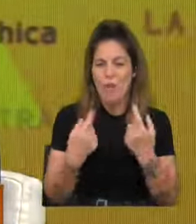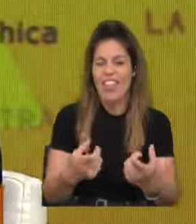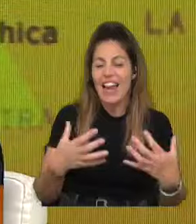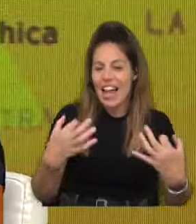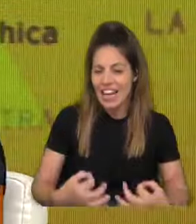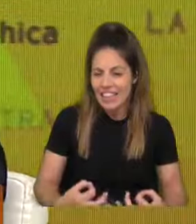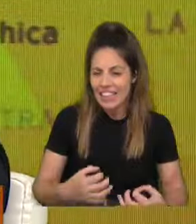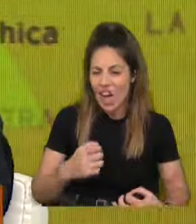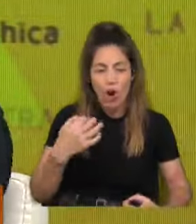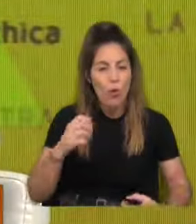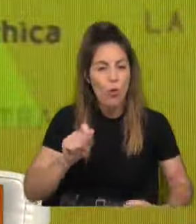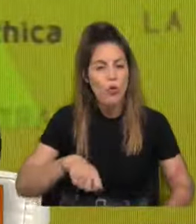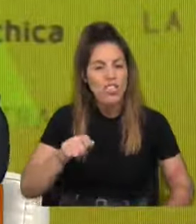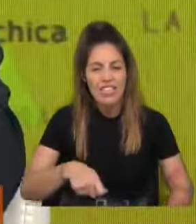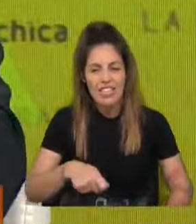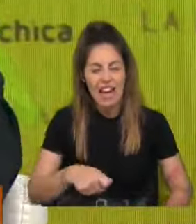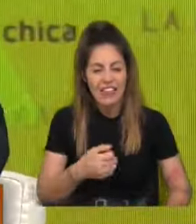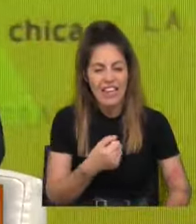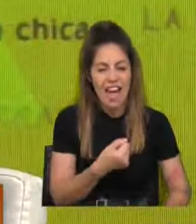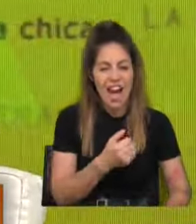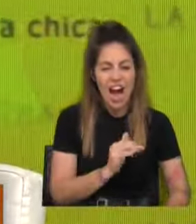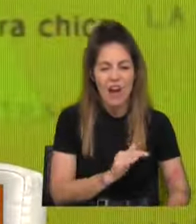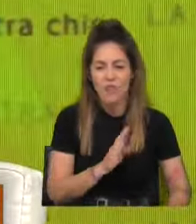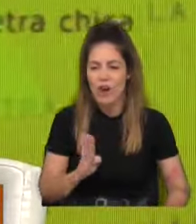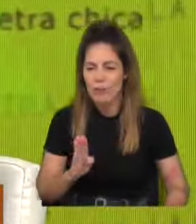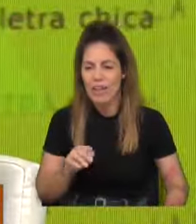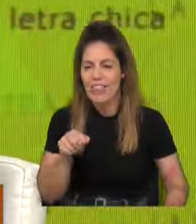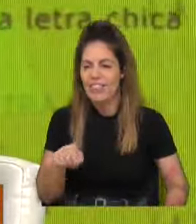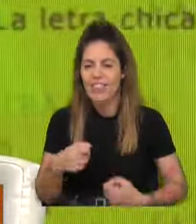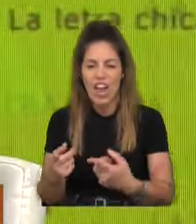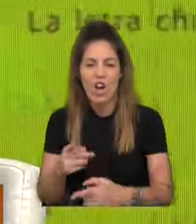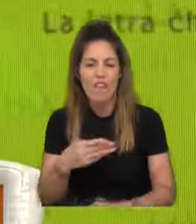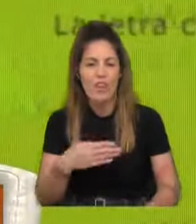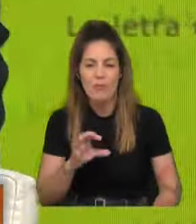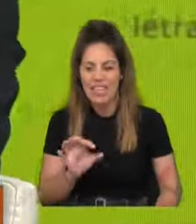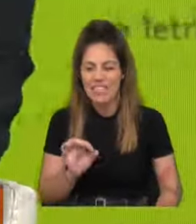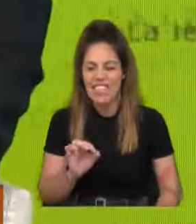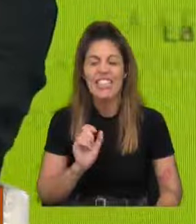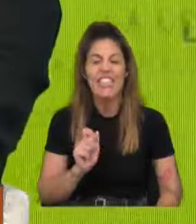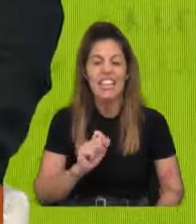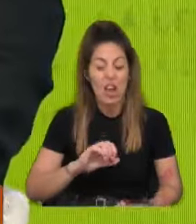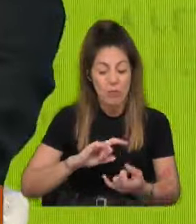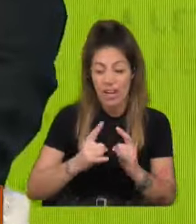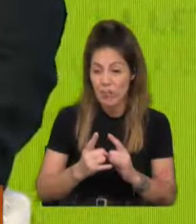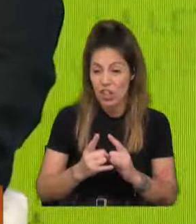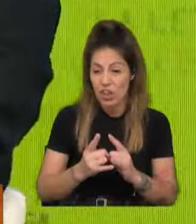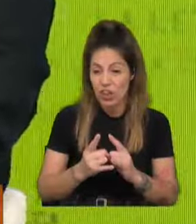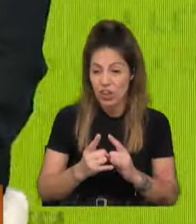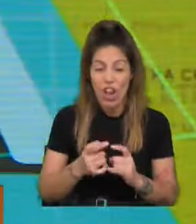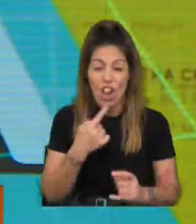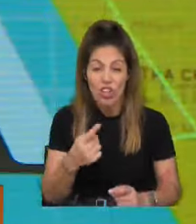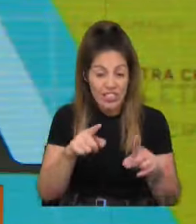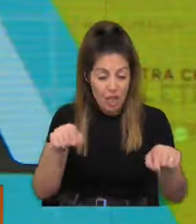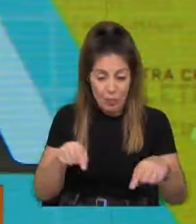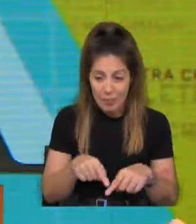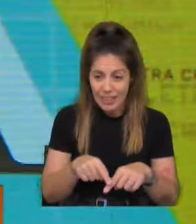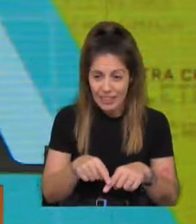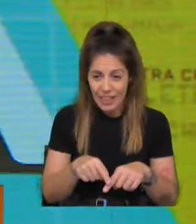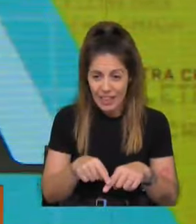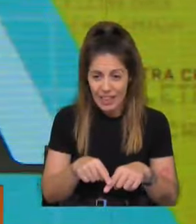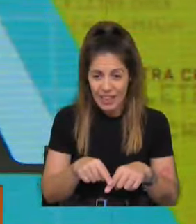garantías jurídicas de la al bps El parlamento Nacional lo dice la papeleta el Fidel